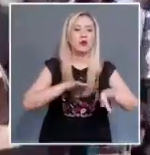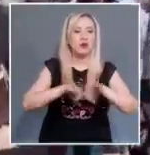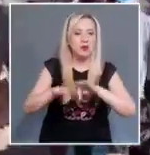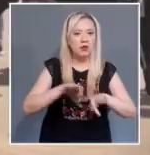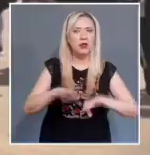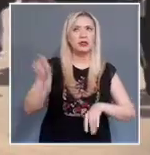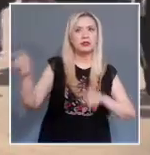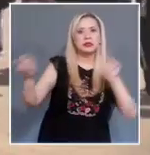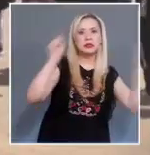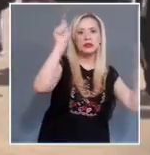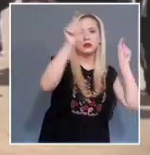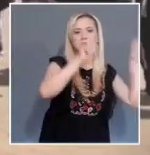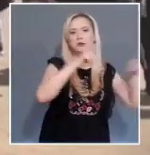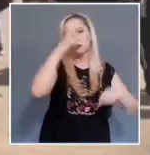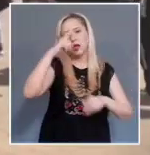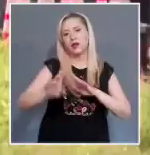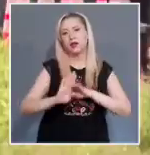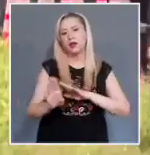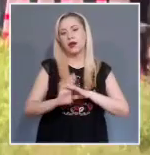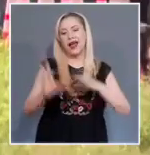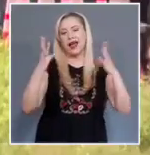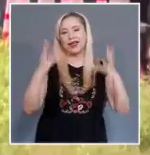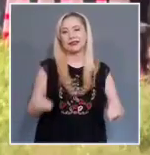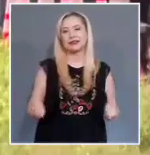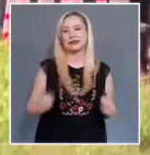migratorios. Para el canal del Poder Judicial de la Federación, Laura Murillo.